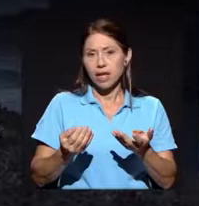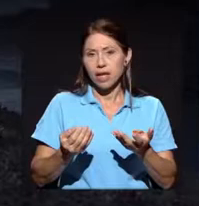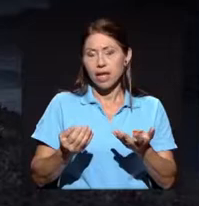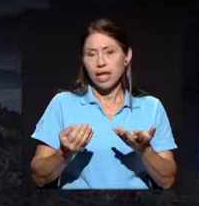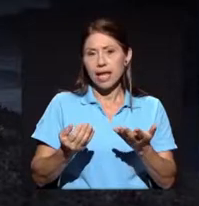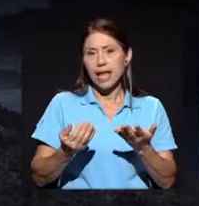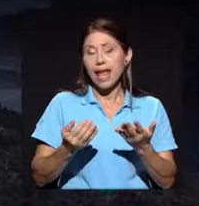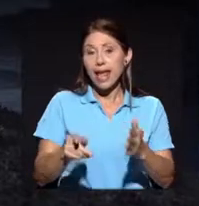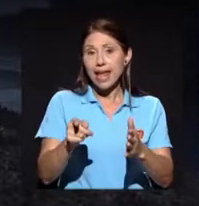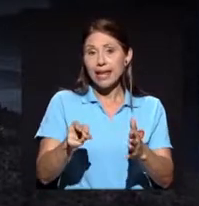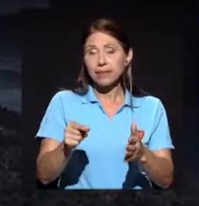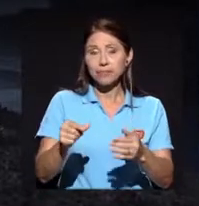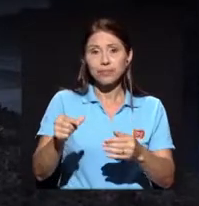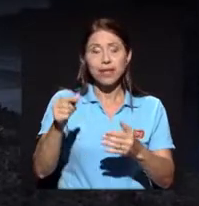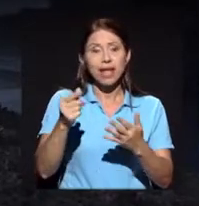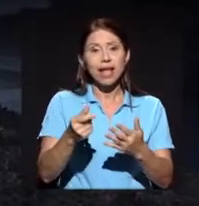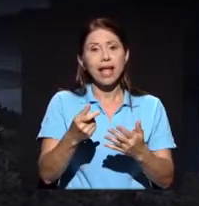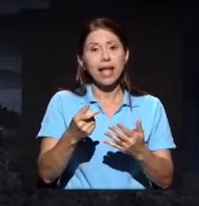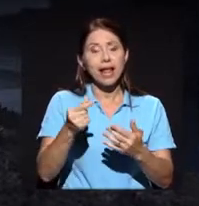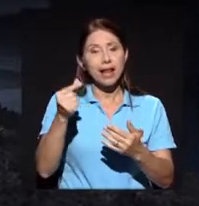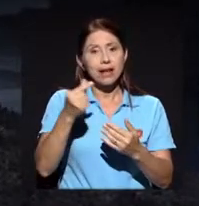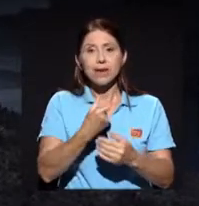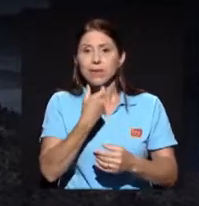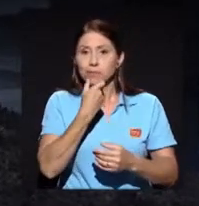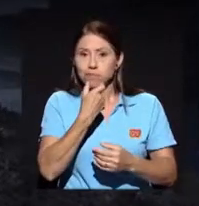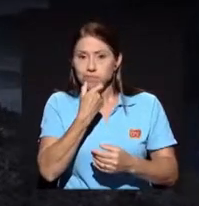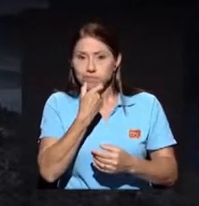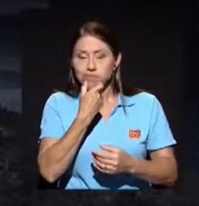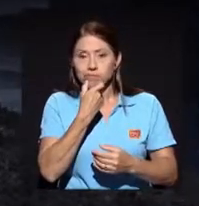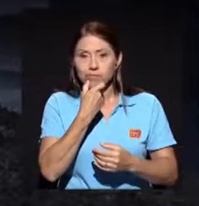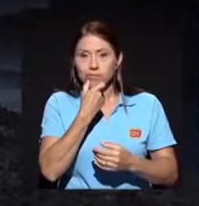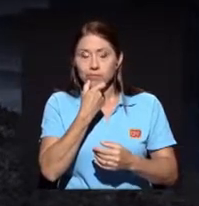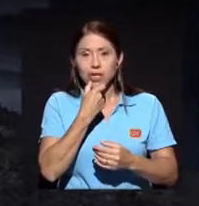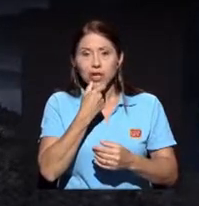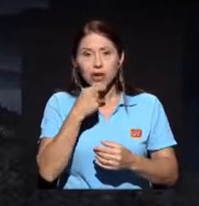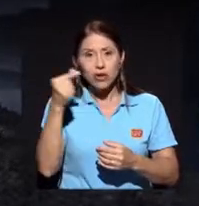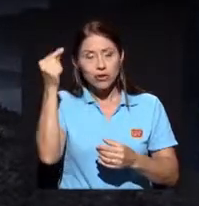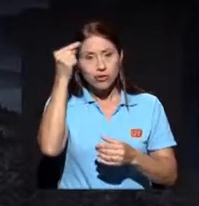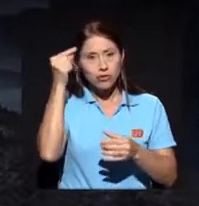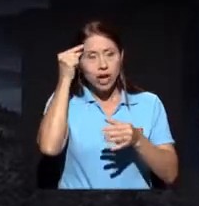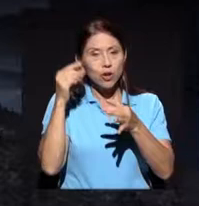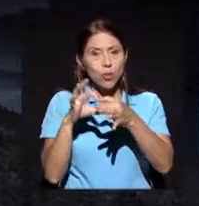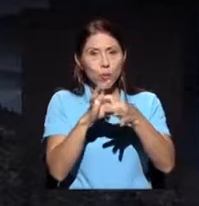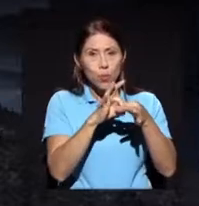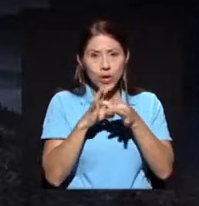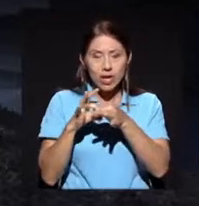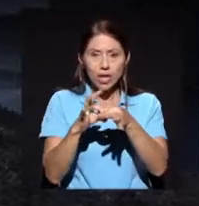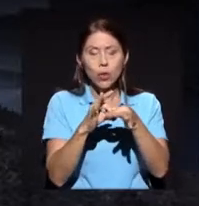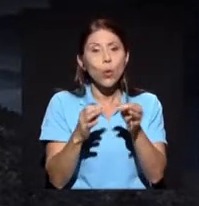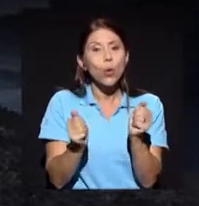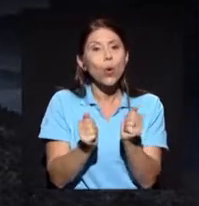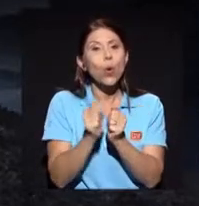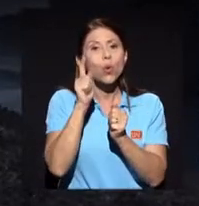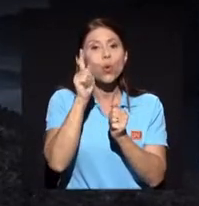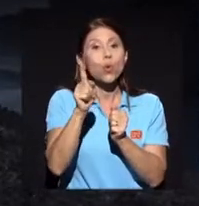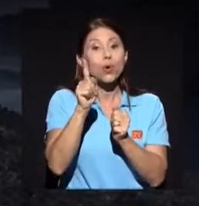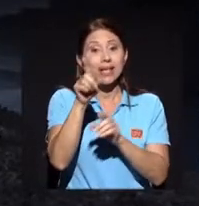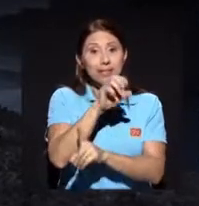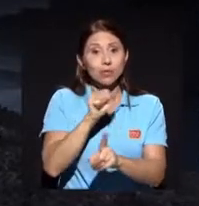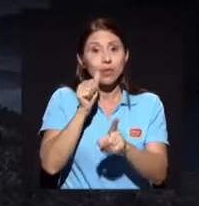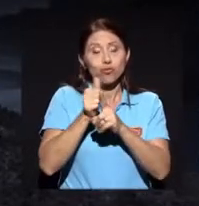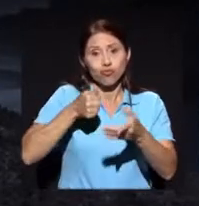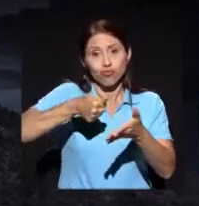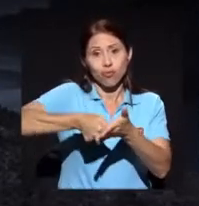en el reino unido con un como un evento electoral que va a tener el lugar